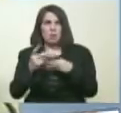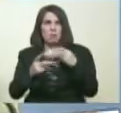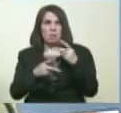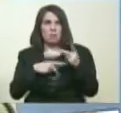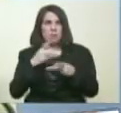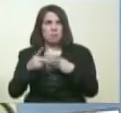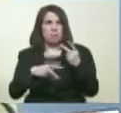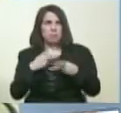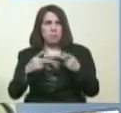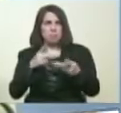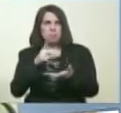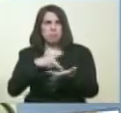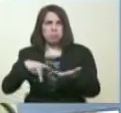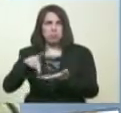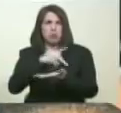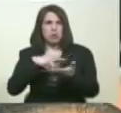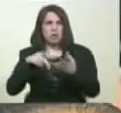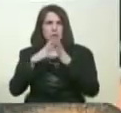y para exportar